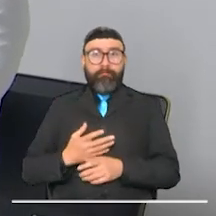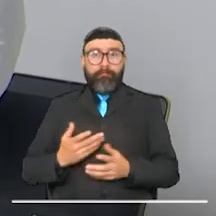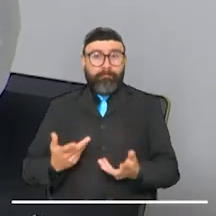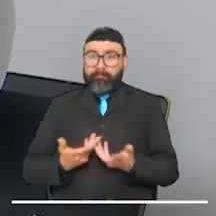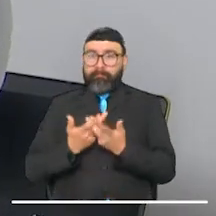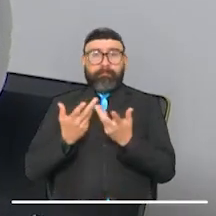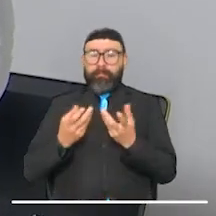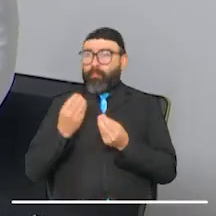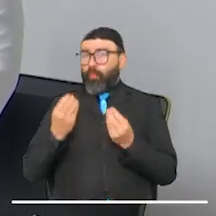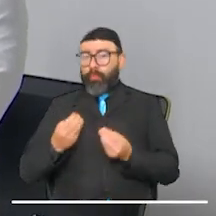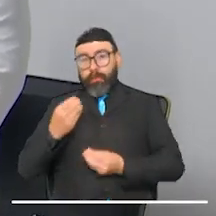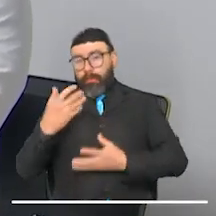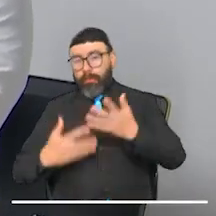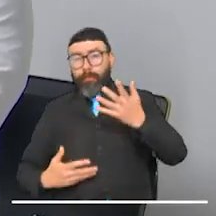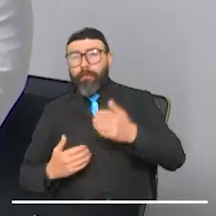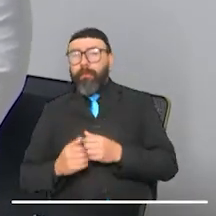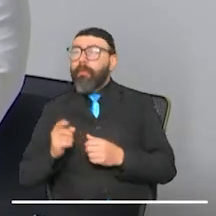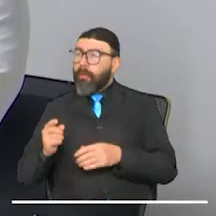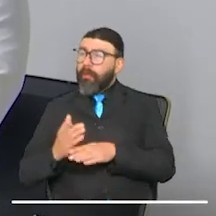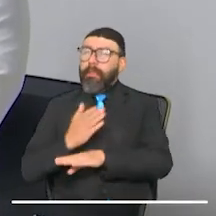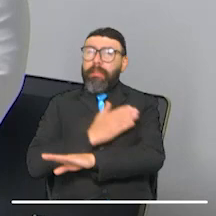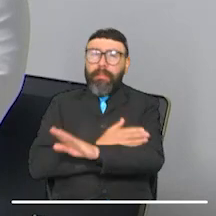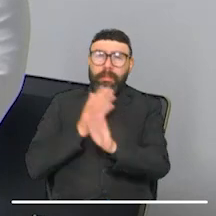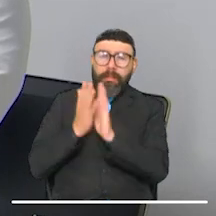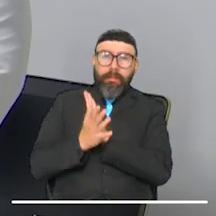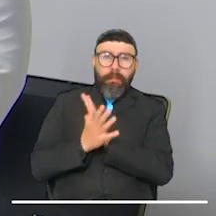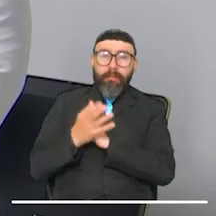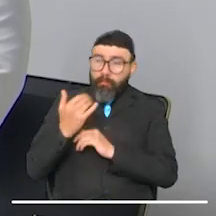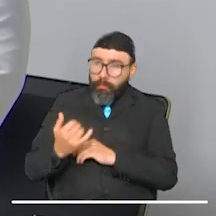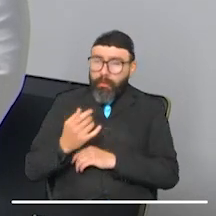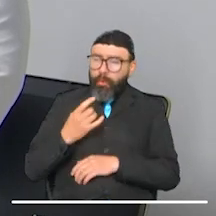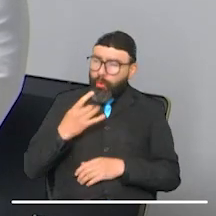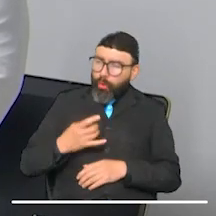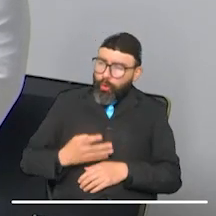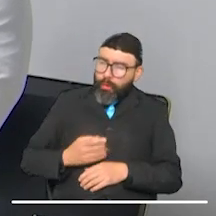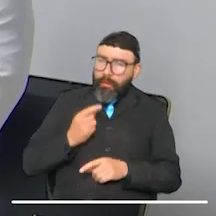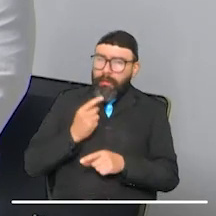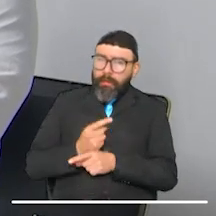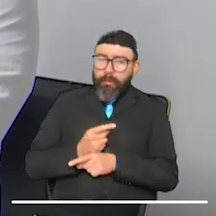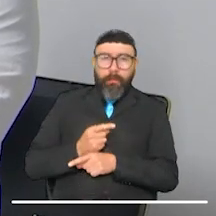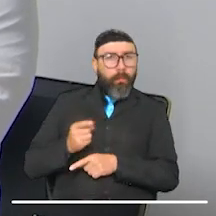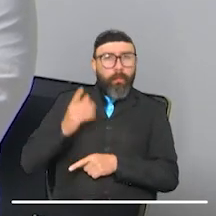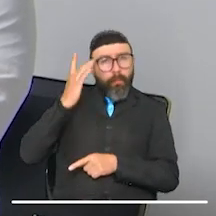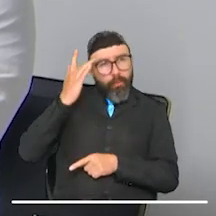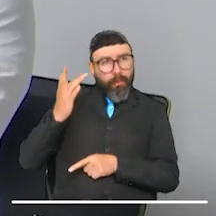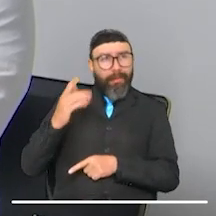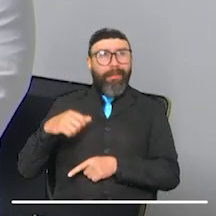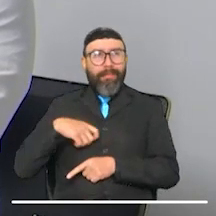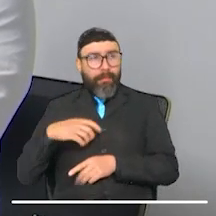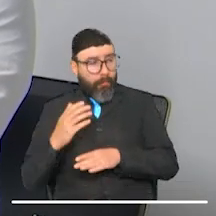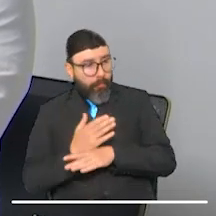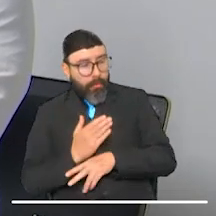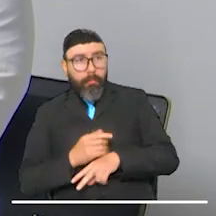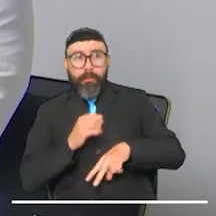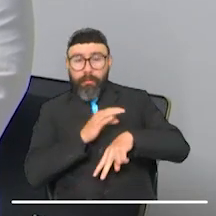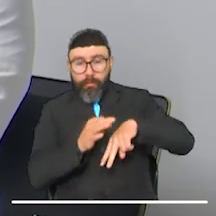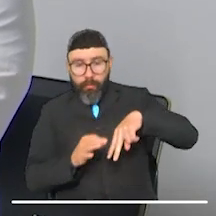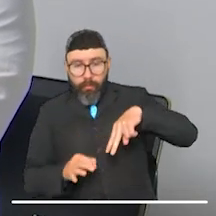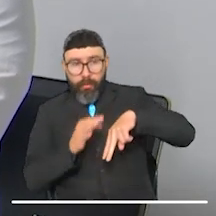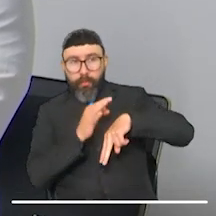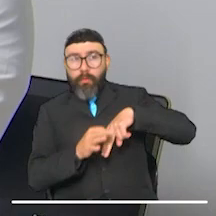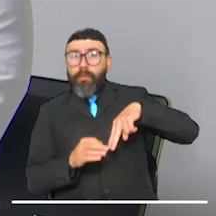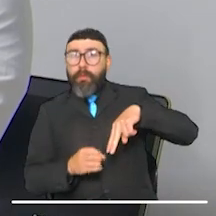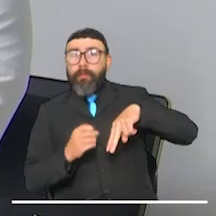circulatorio como hablábamos anteriormente con la doctora puede estar causado por problemas arteriales por problemas venosos